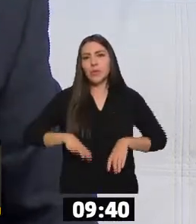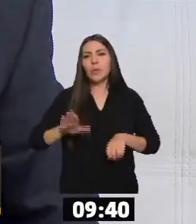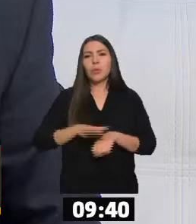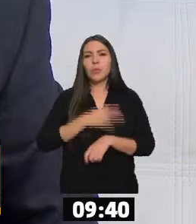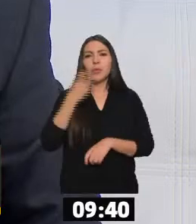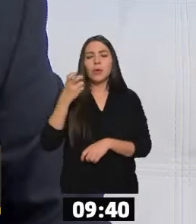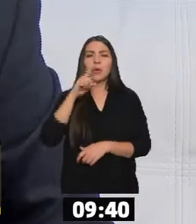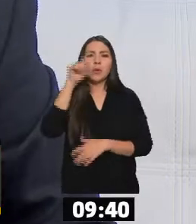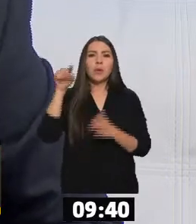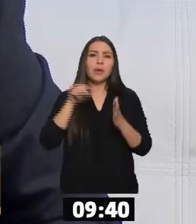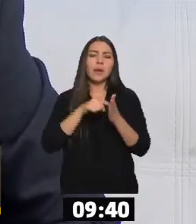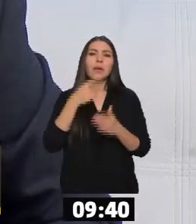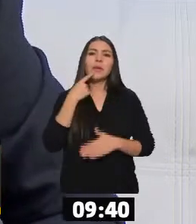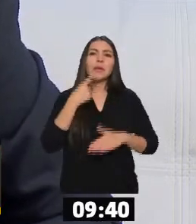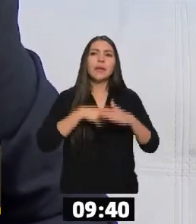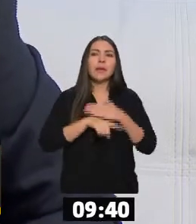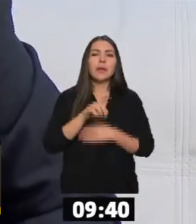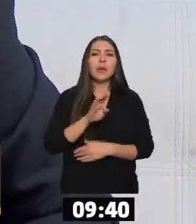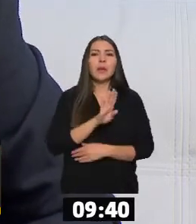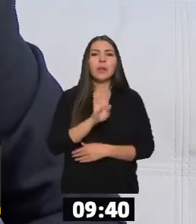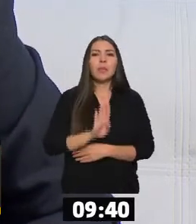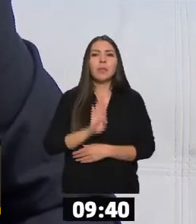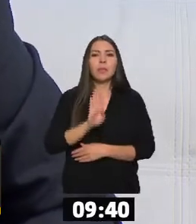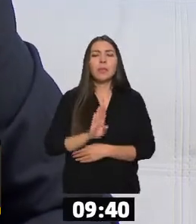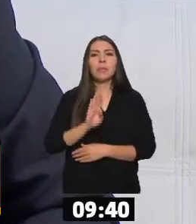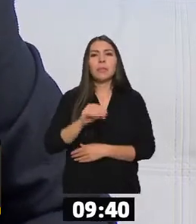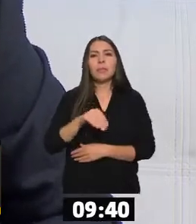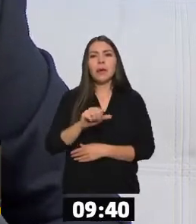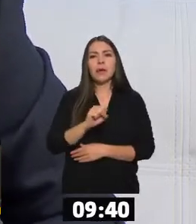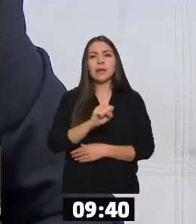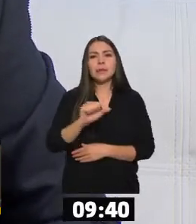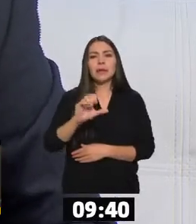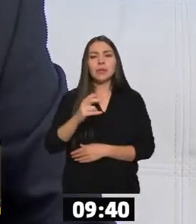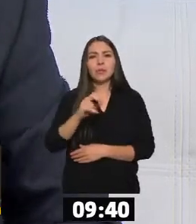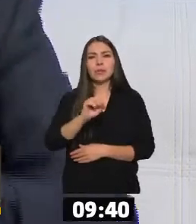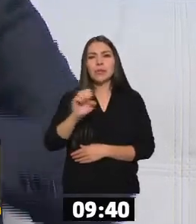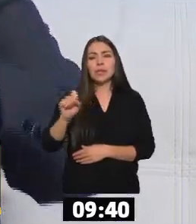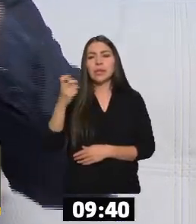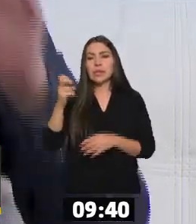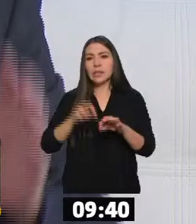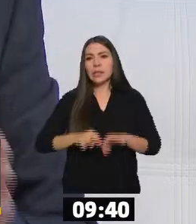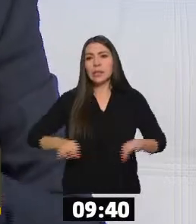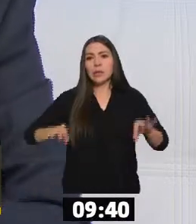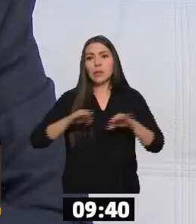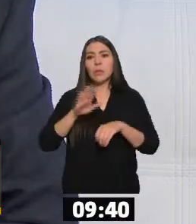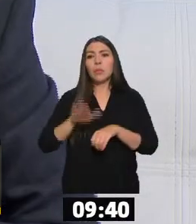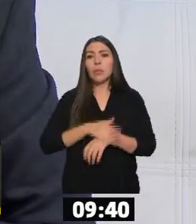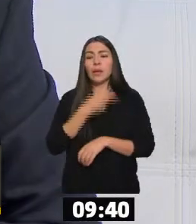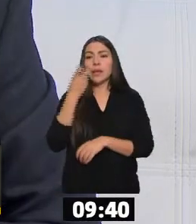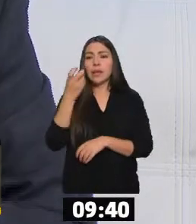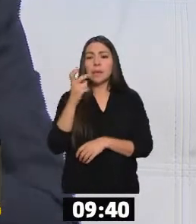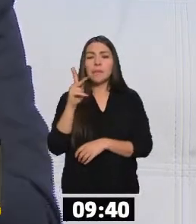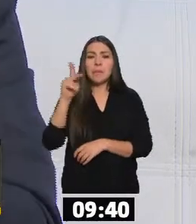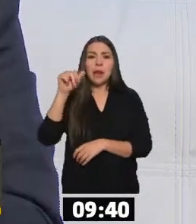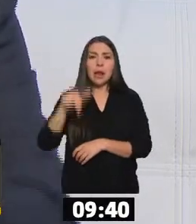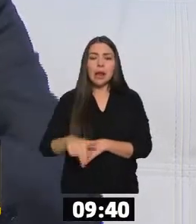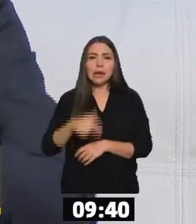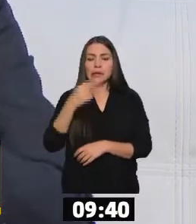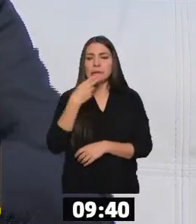Boston, en Massachusetts, es muy importante porque forma parte, ya lo decíamos el viernes, de una estrategia